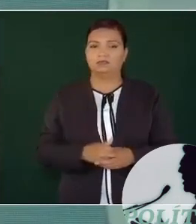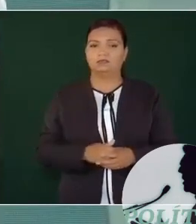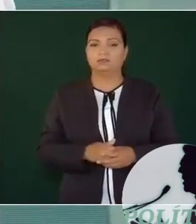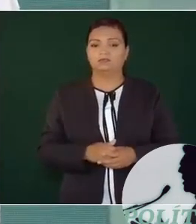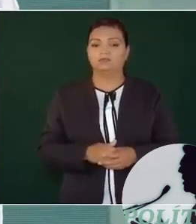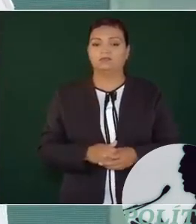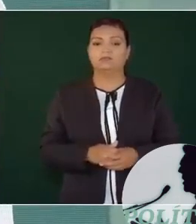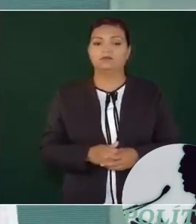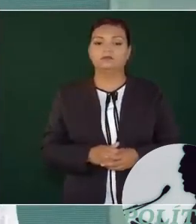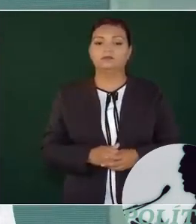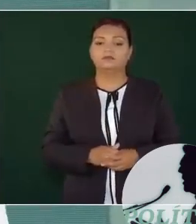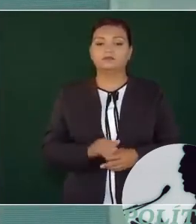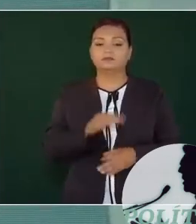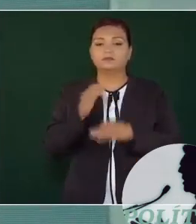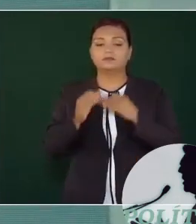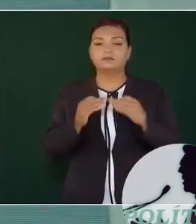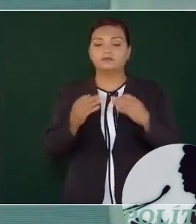de